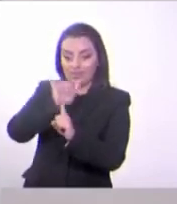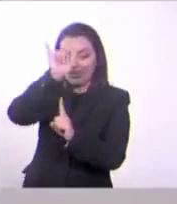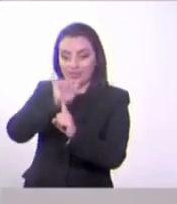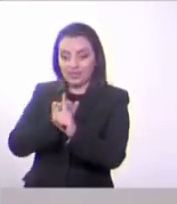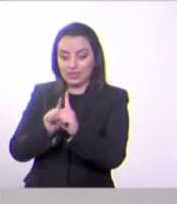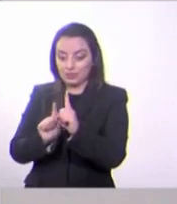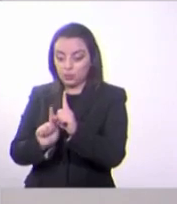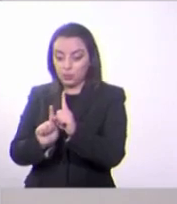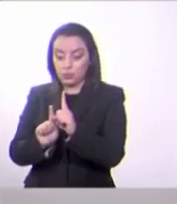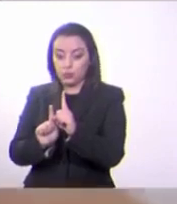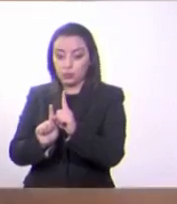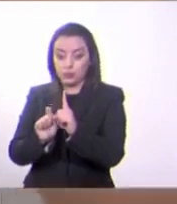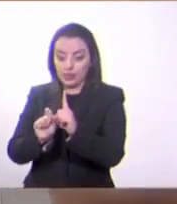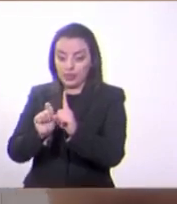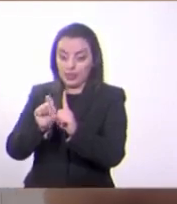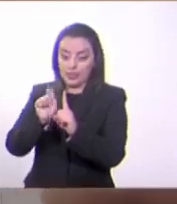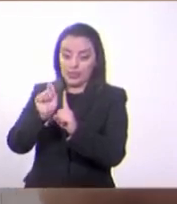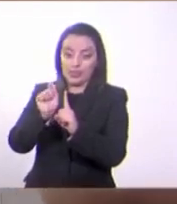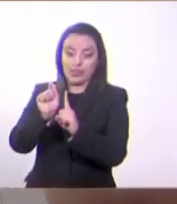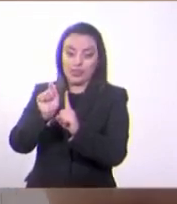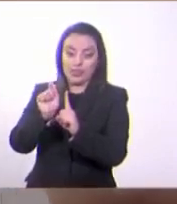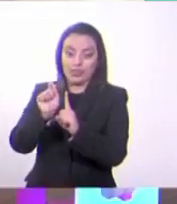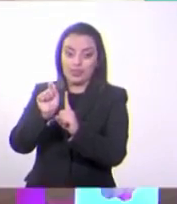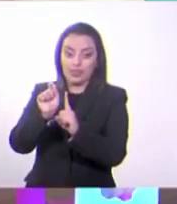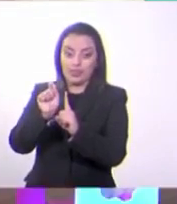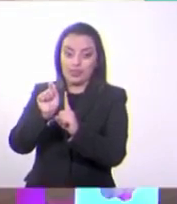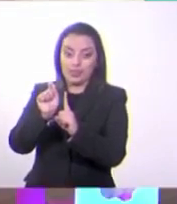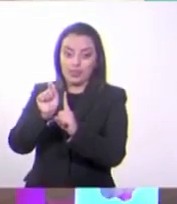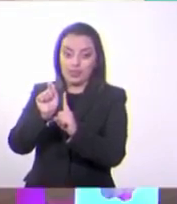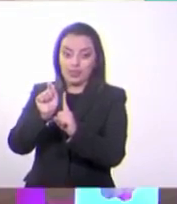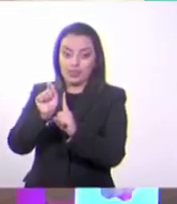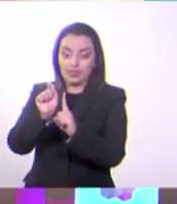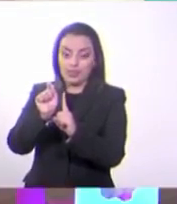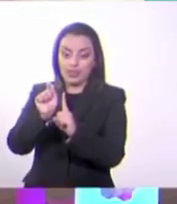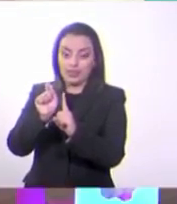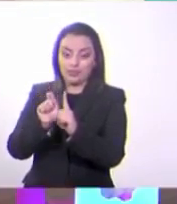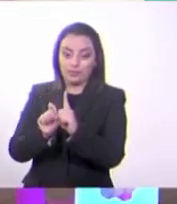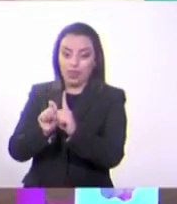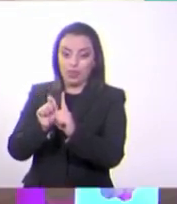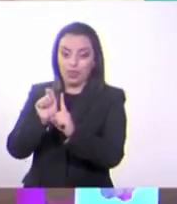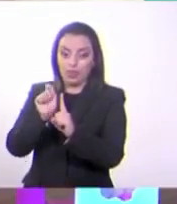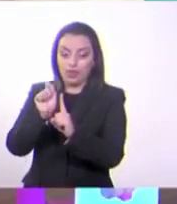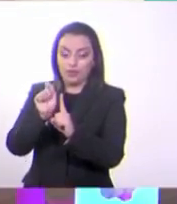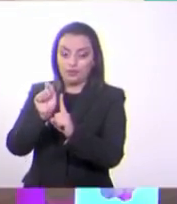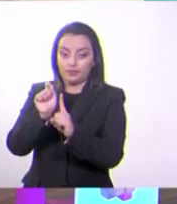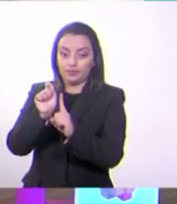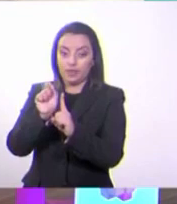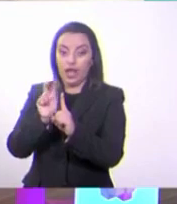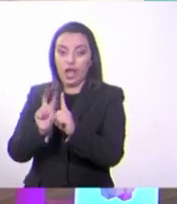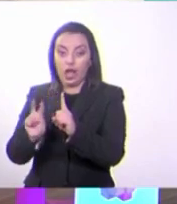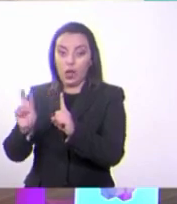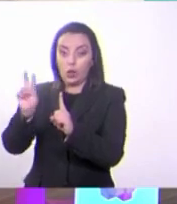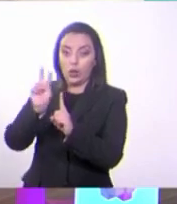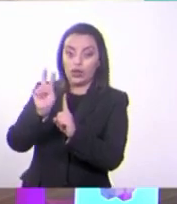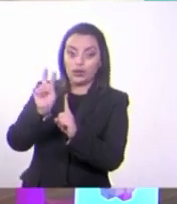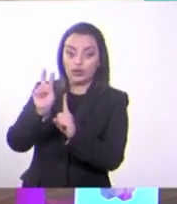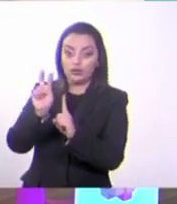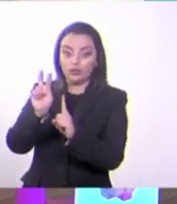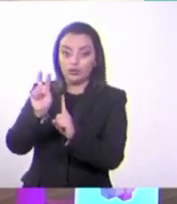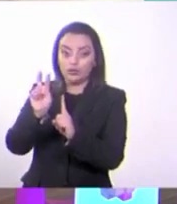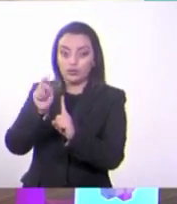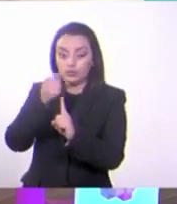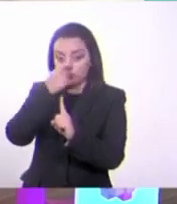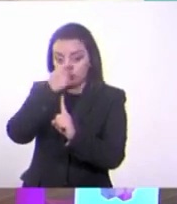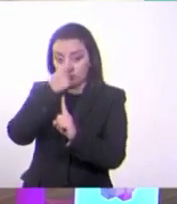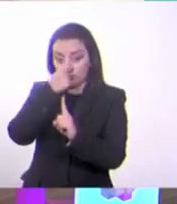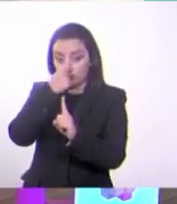de 1 es igual a 1. También lo puedo hacer aquí. es 1 al 1 cuadrado. al cuadrado, todo número elevado al cuadrado es el mismo número. Ah, no. El 1 nada